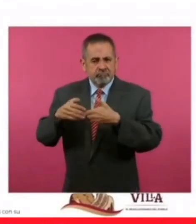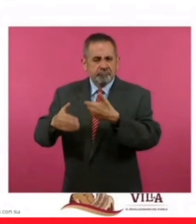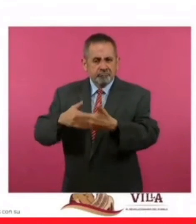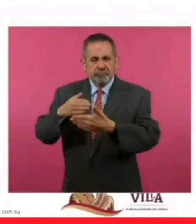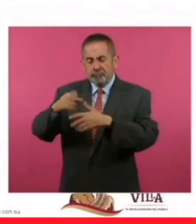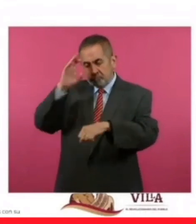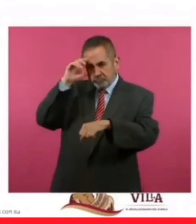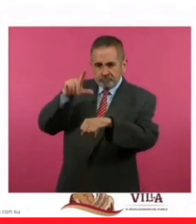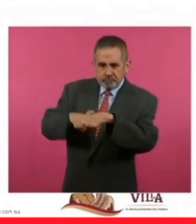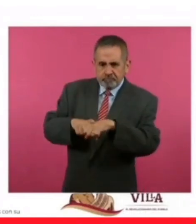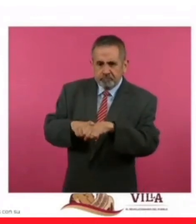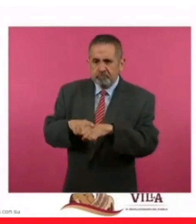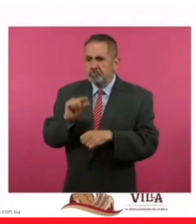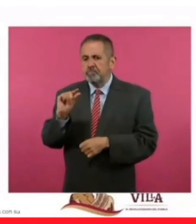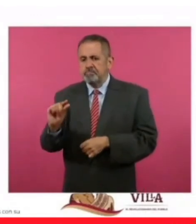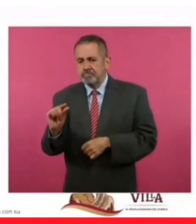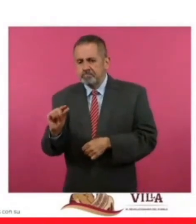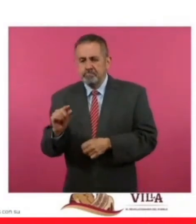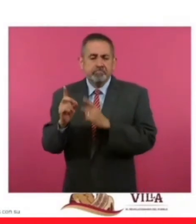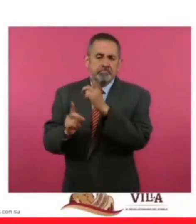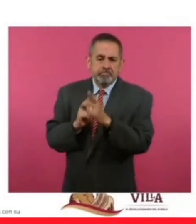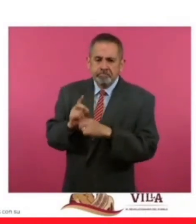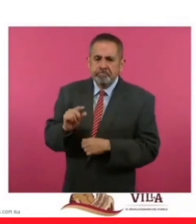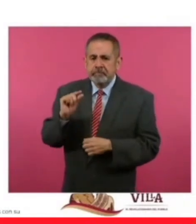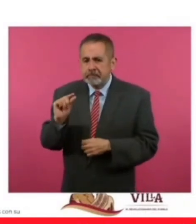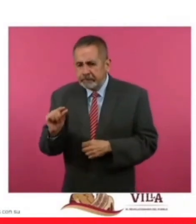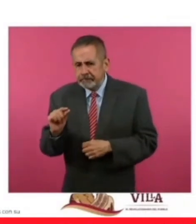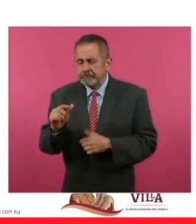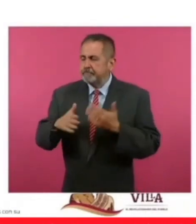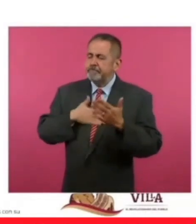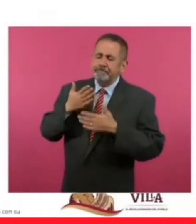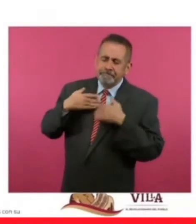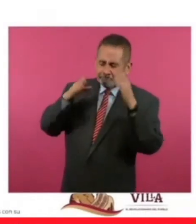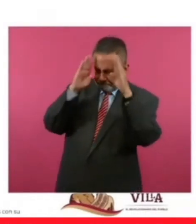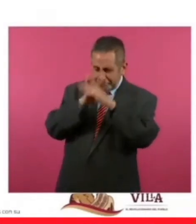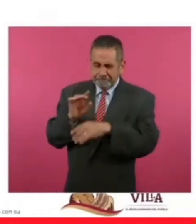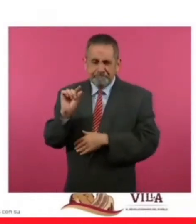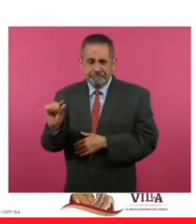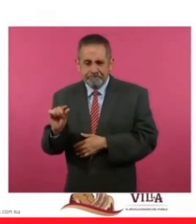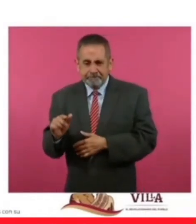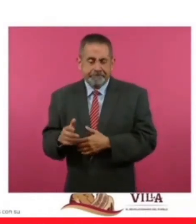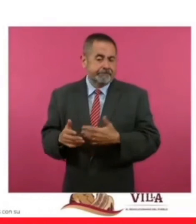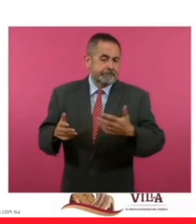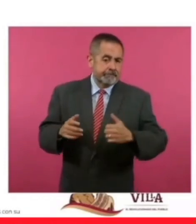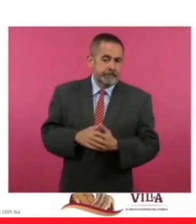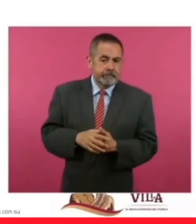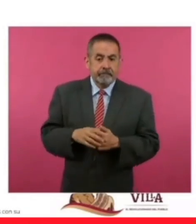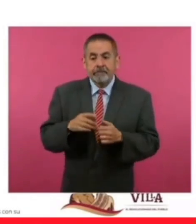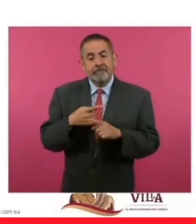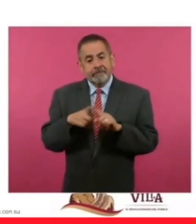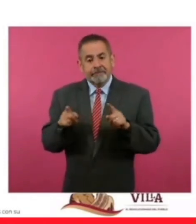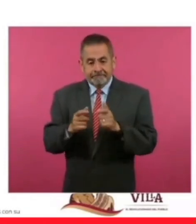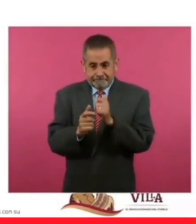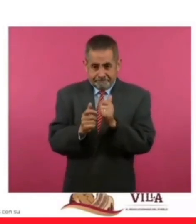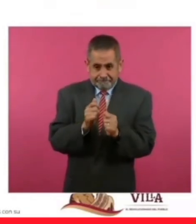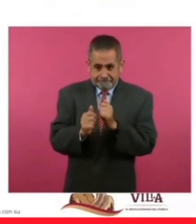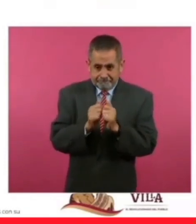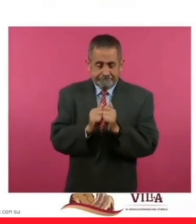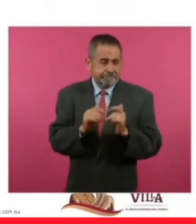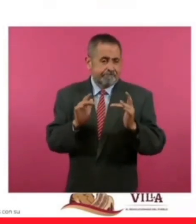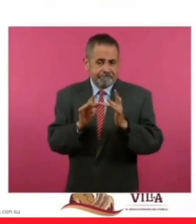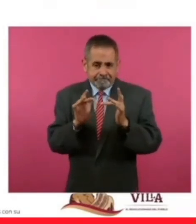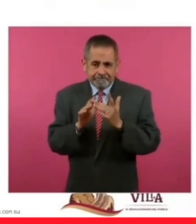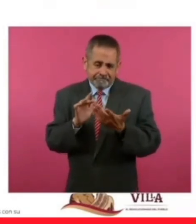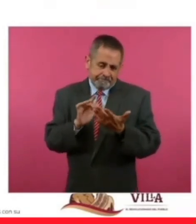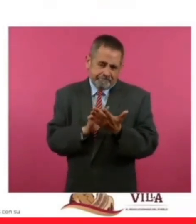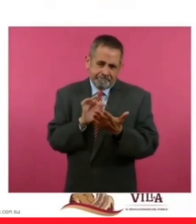culturales para las actividades deportivas y recreativas en cambio el uso de medios electrónicos de comunicación